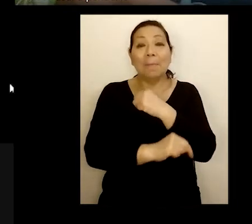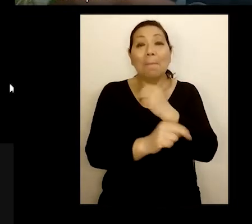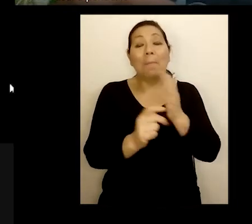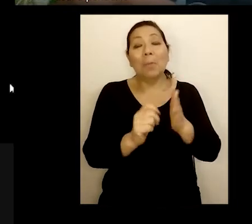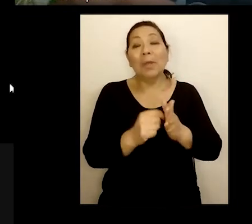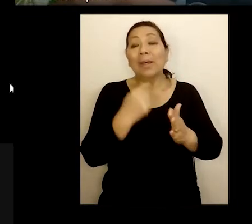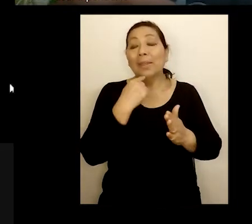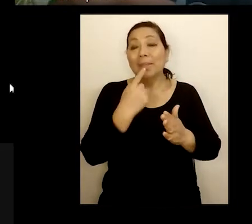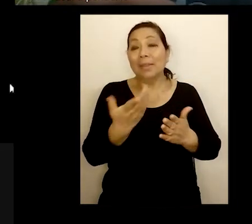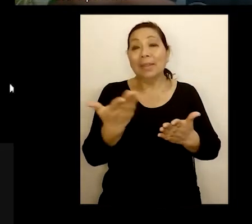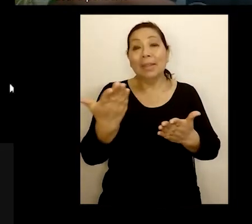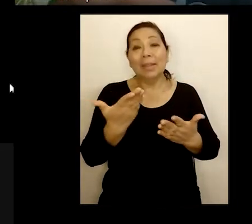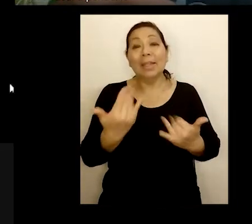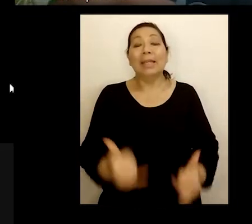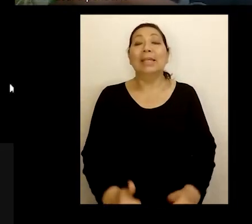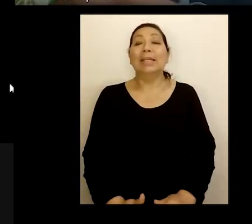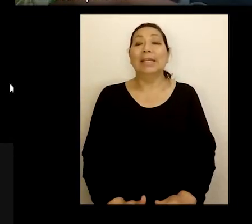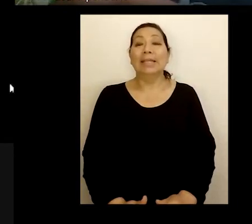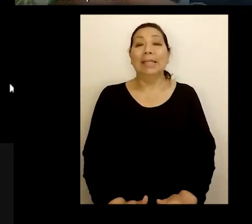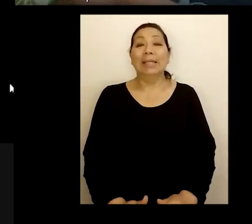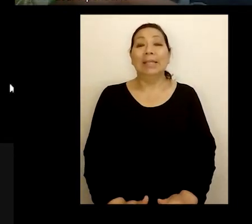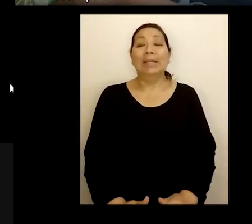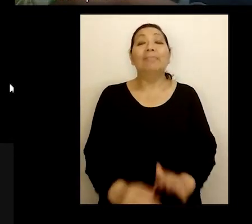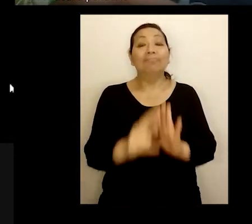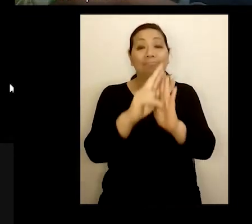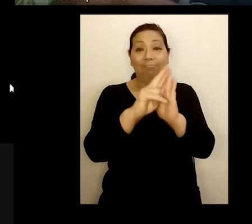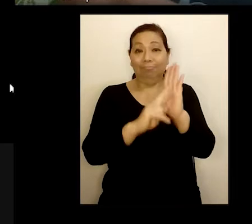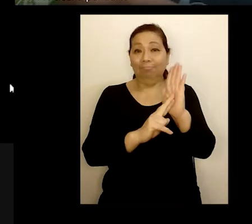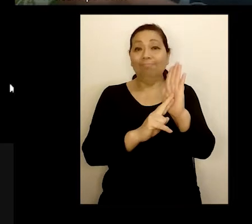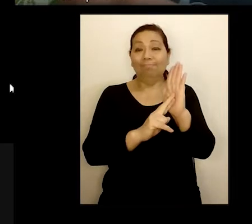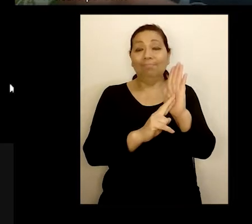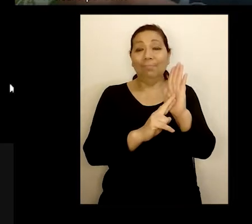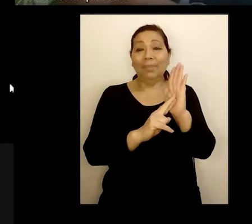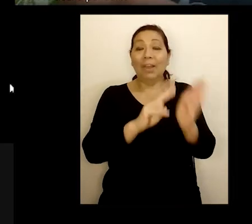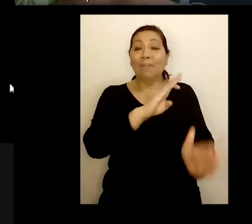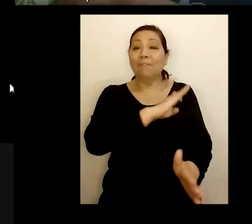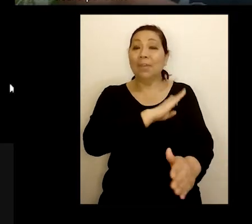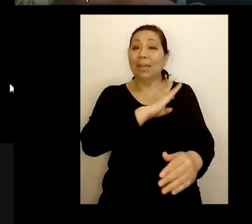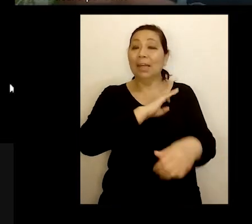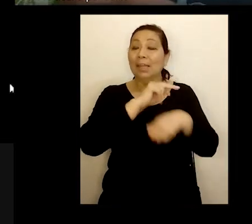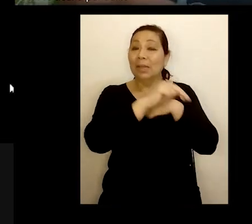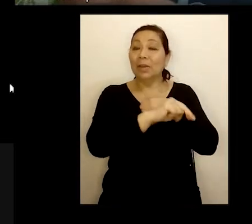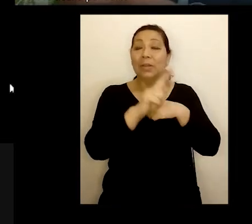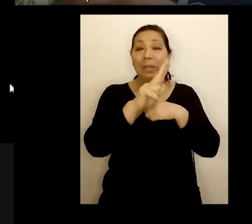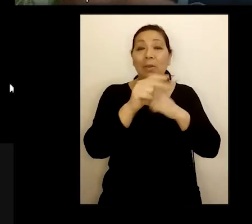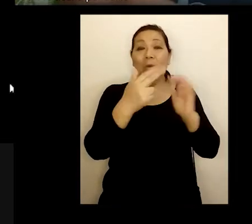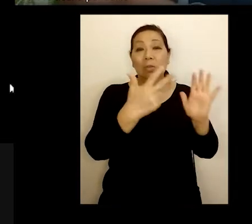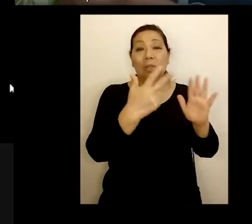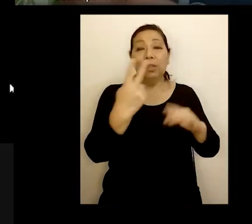paso a señalar que en este caso la resolución es de la Fiscalía de la Nación es el